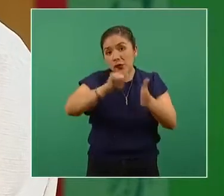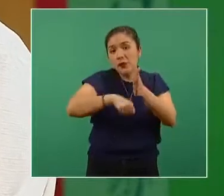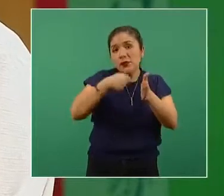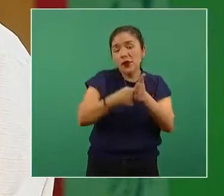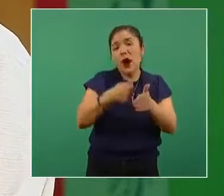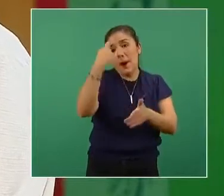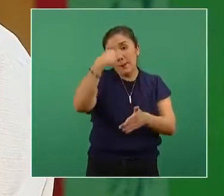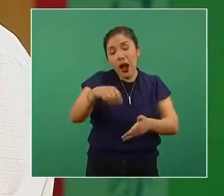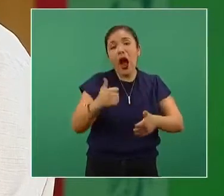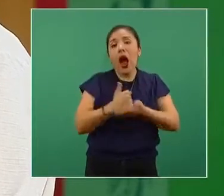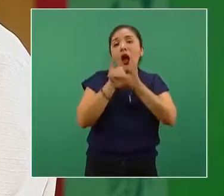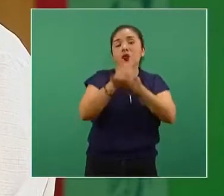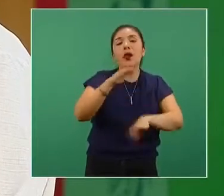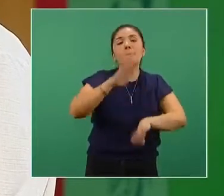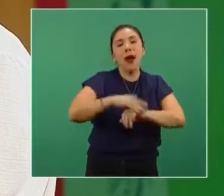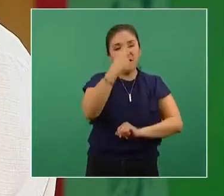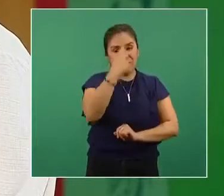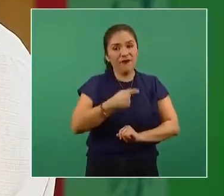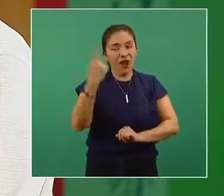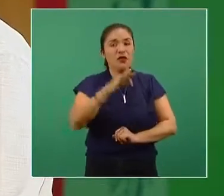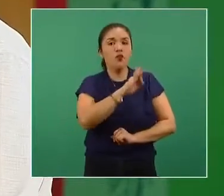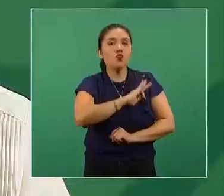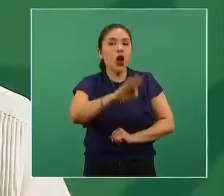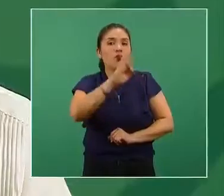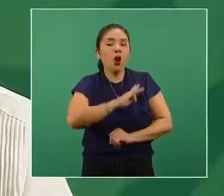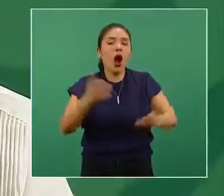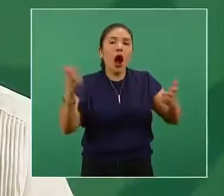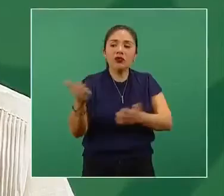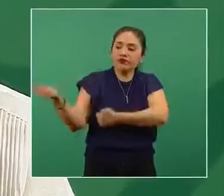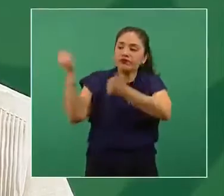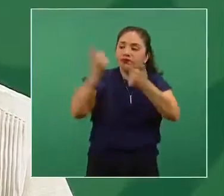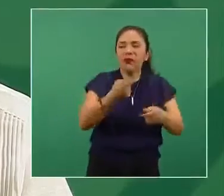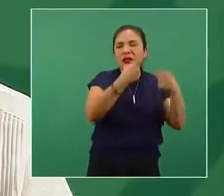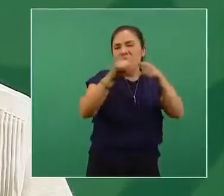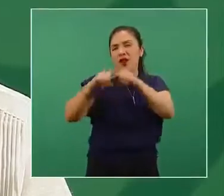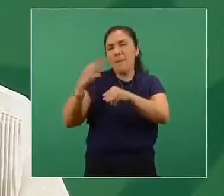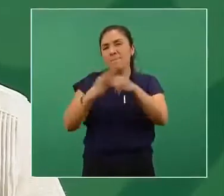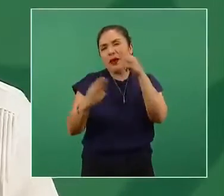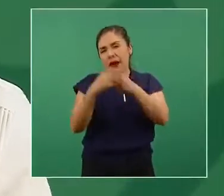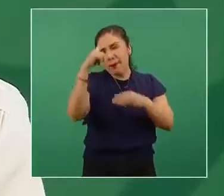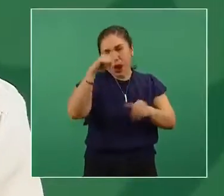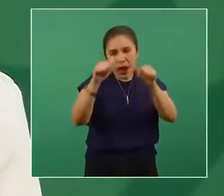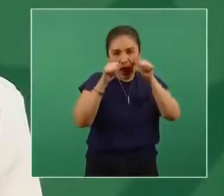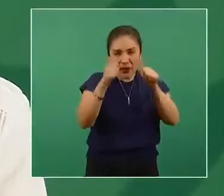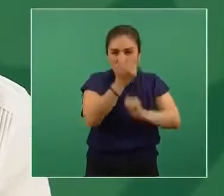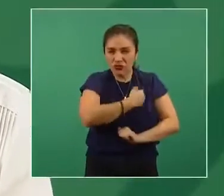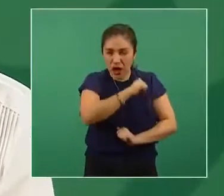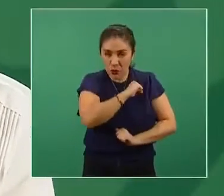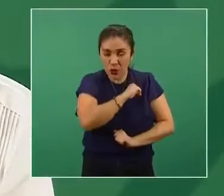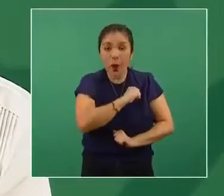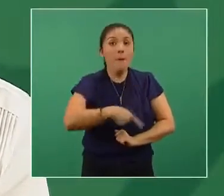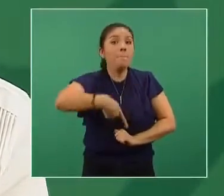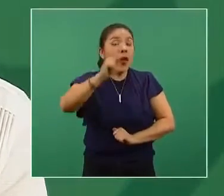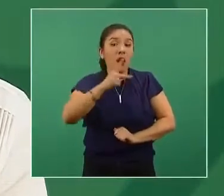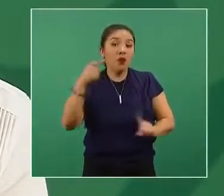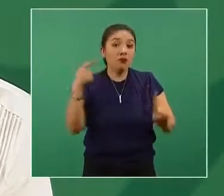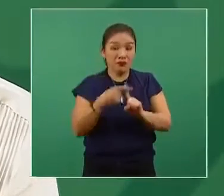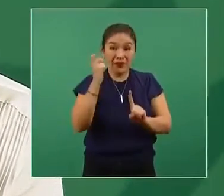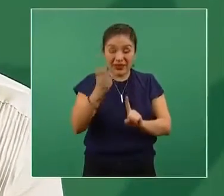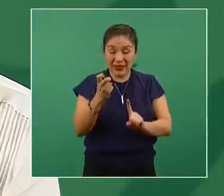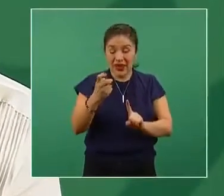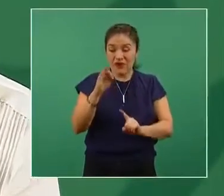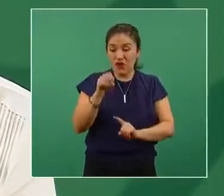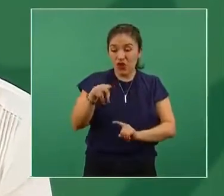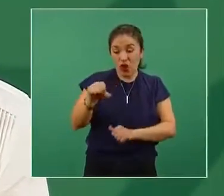que facilita el acceso a diversos insumos para la salud, pero específicamente en el caso del fondo